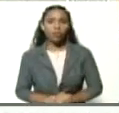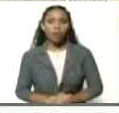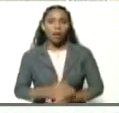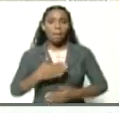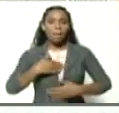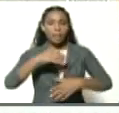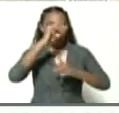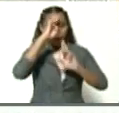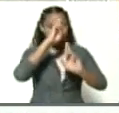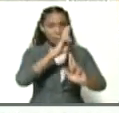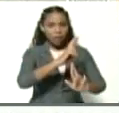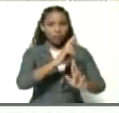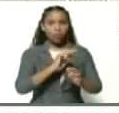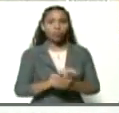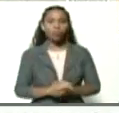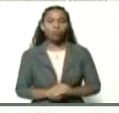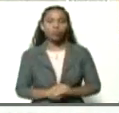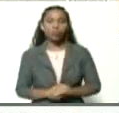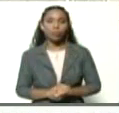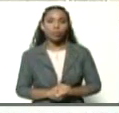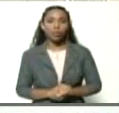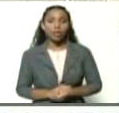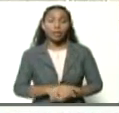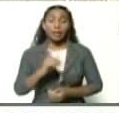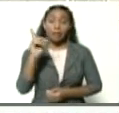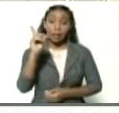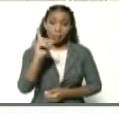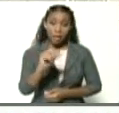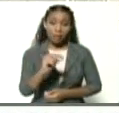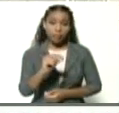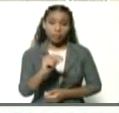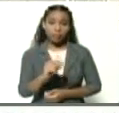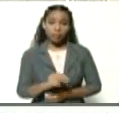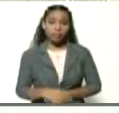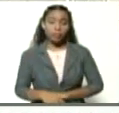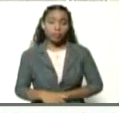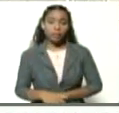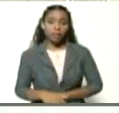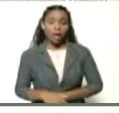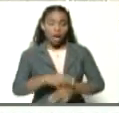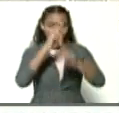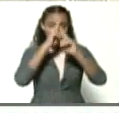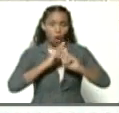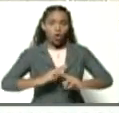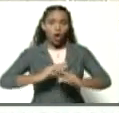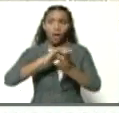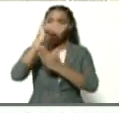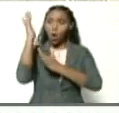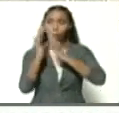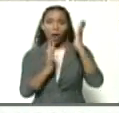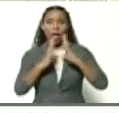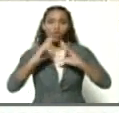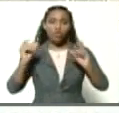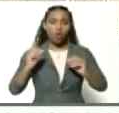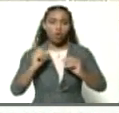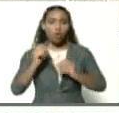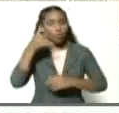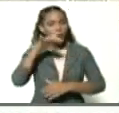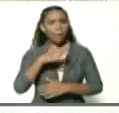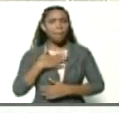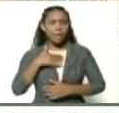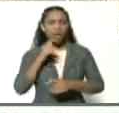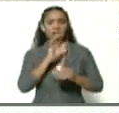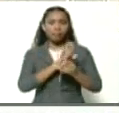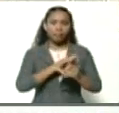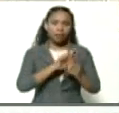respeto y además también el honor y gloria a todos los caídos y mis condolencias a